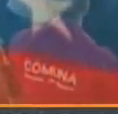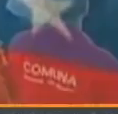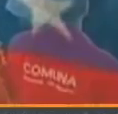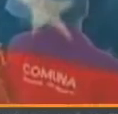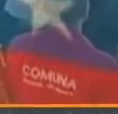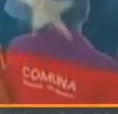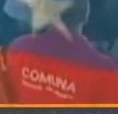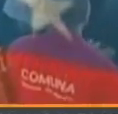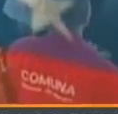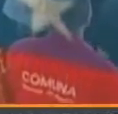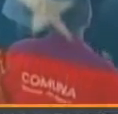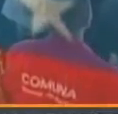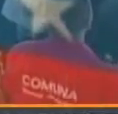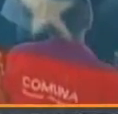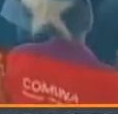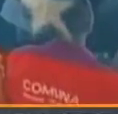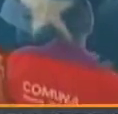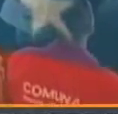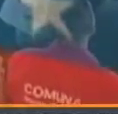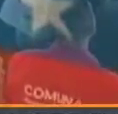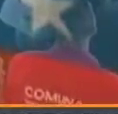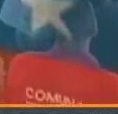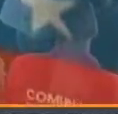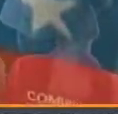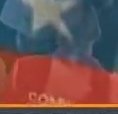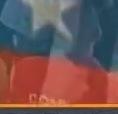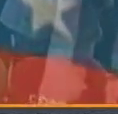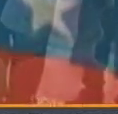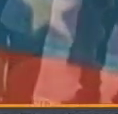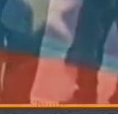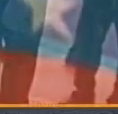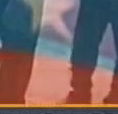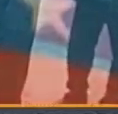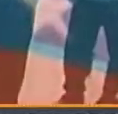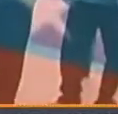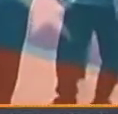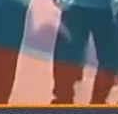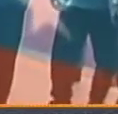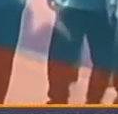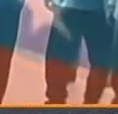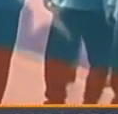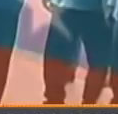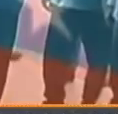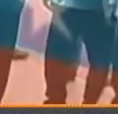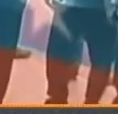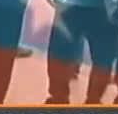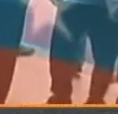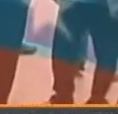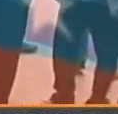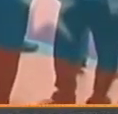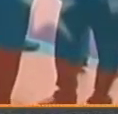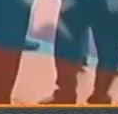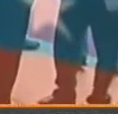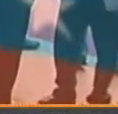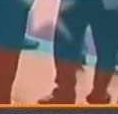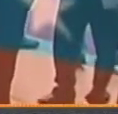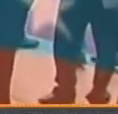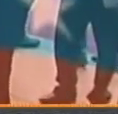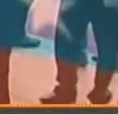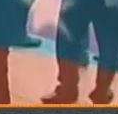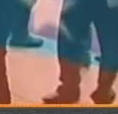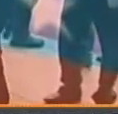fiscales comuneros CLAT para que se vayan a las calles y que vigilen que no se especule con los precios.